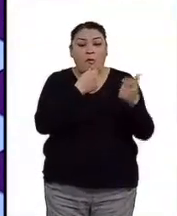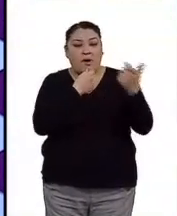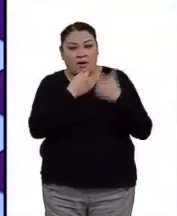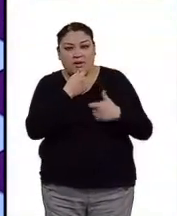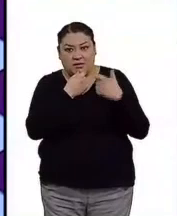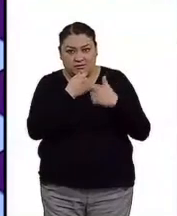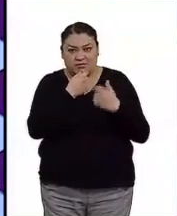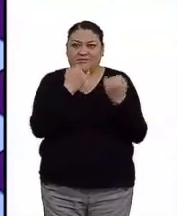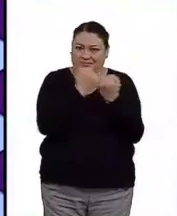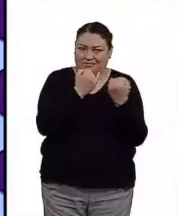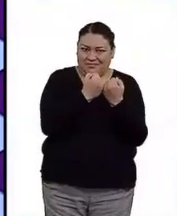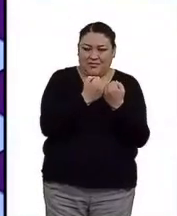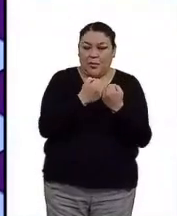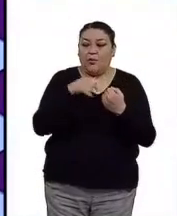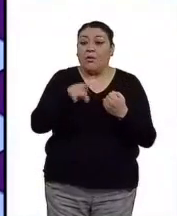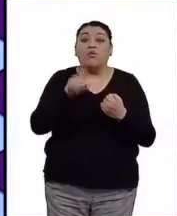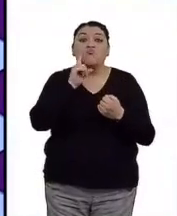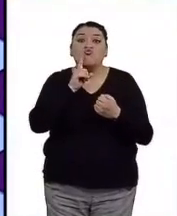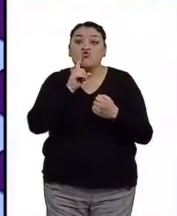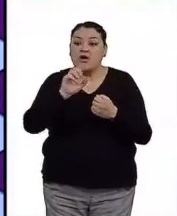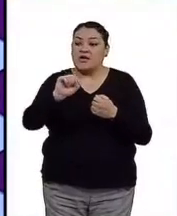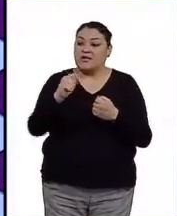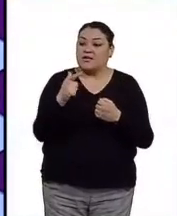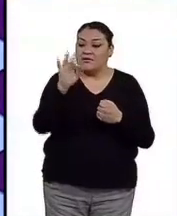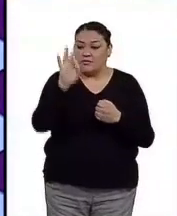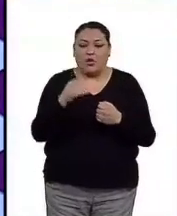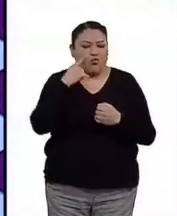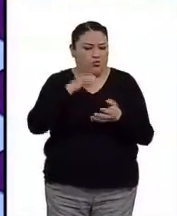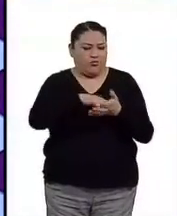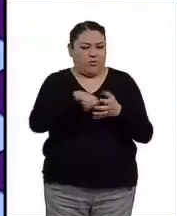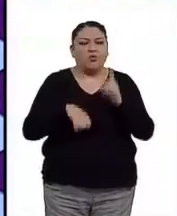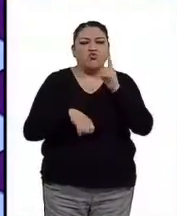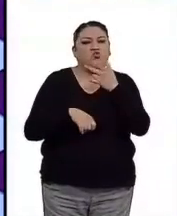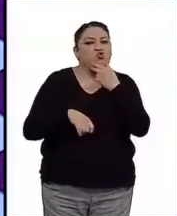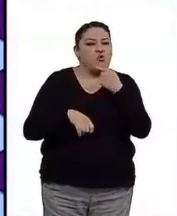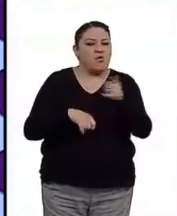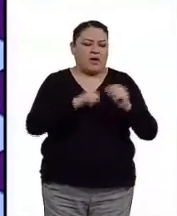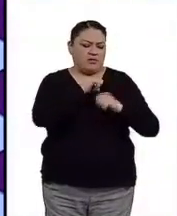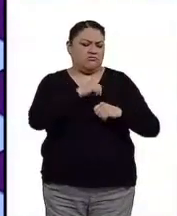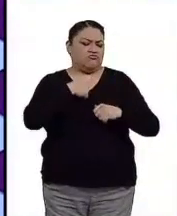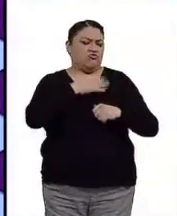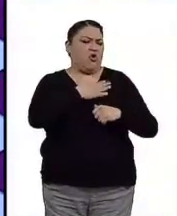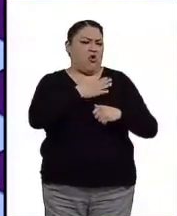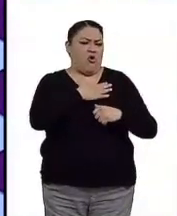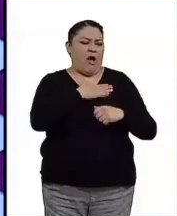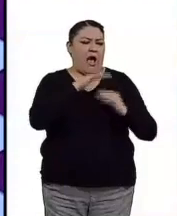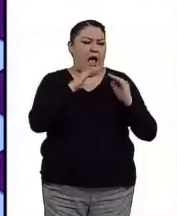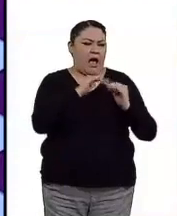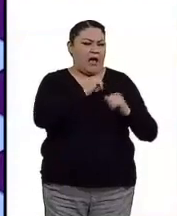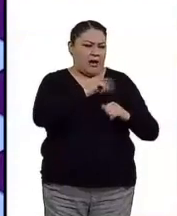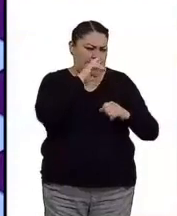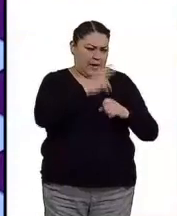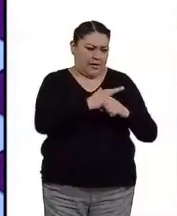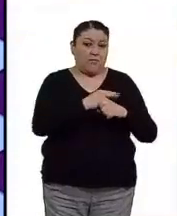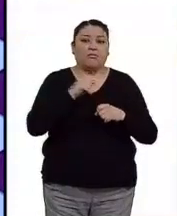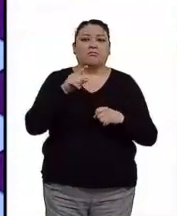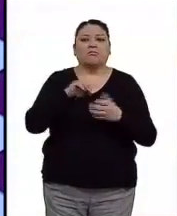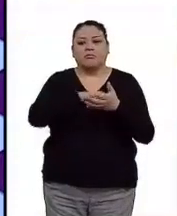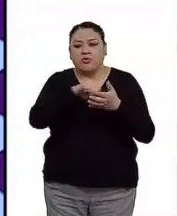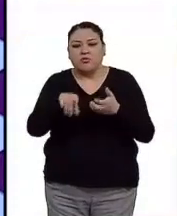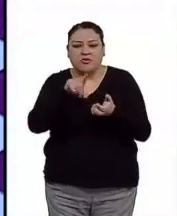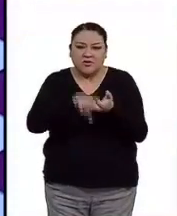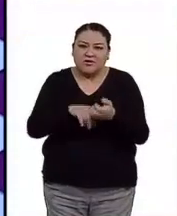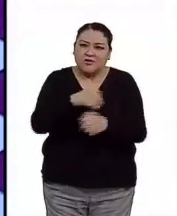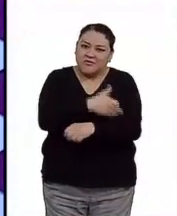ingresos también. Entonces, aun cuando se declare un hombre como jefe de hogar, las mujeres están, independientemente de su papel como hija, como